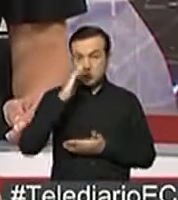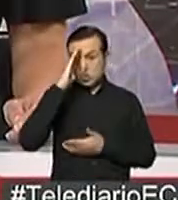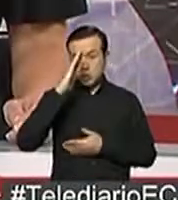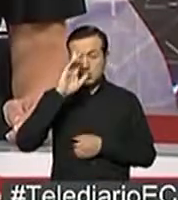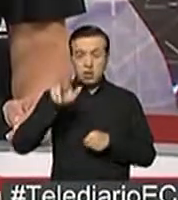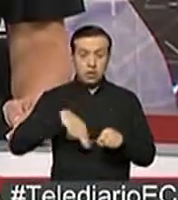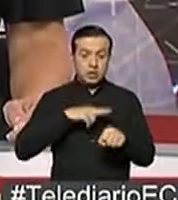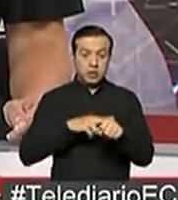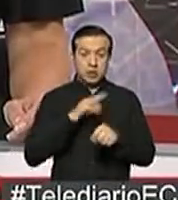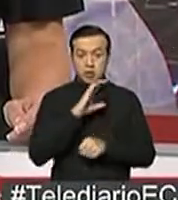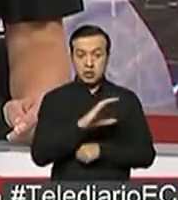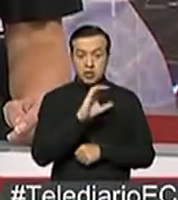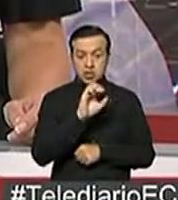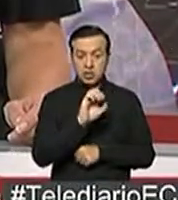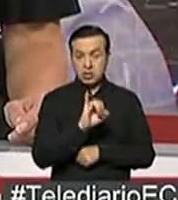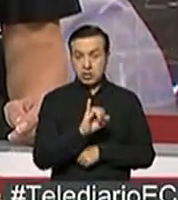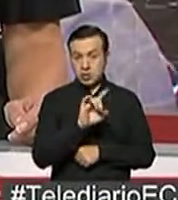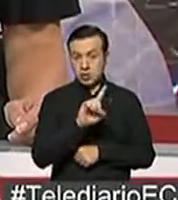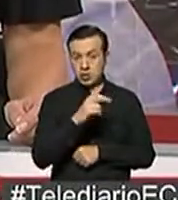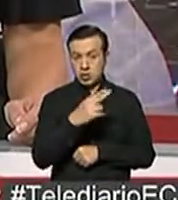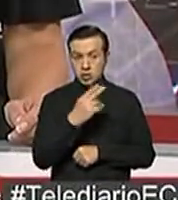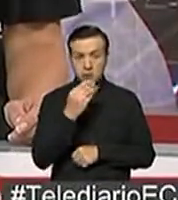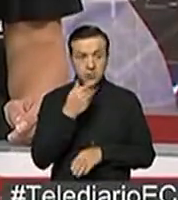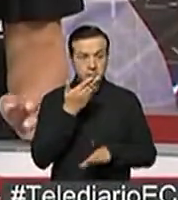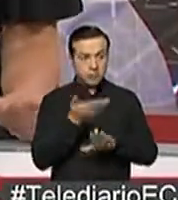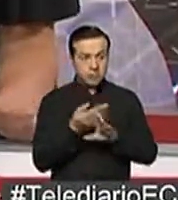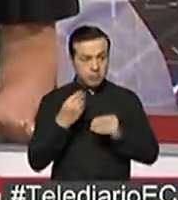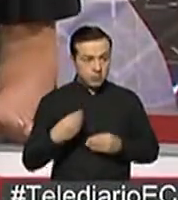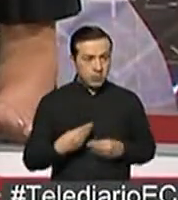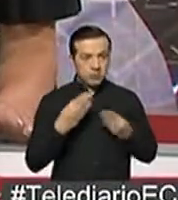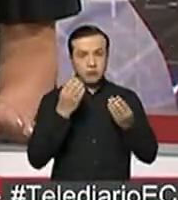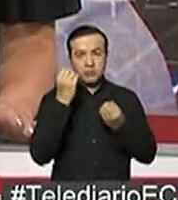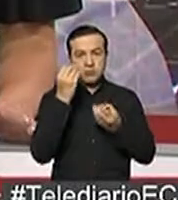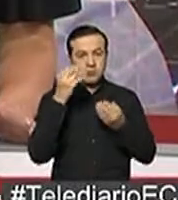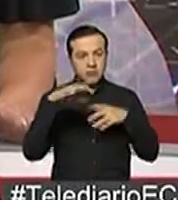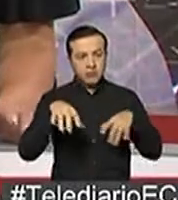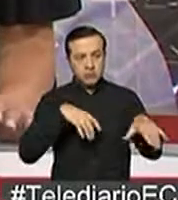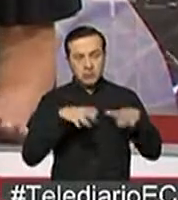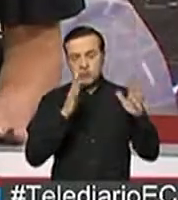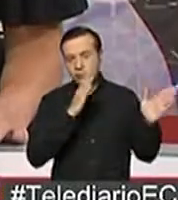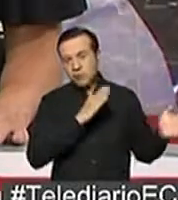Nacional presentaron ante la Comisión Interamericana de Derechos Humanos el informe de acciones